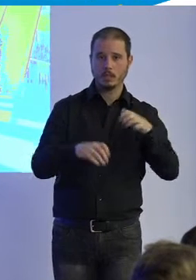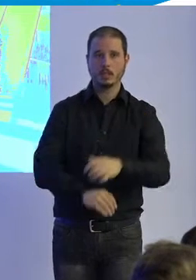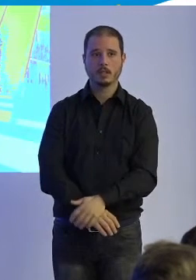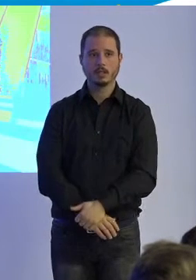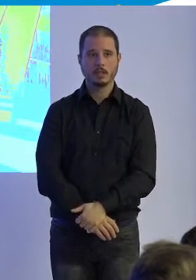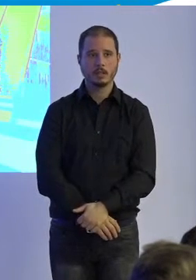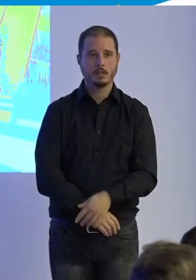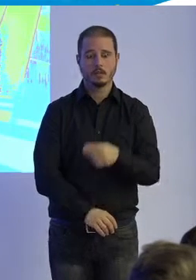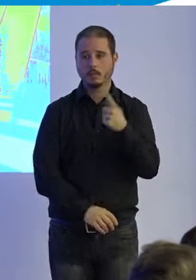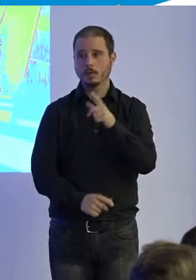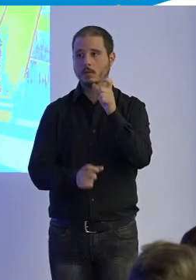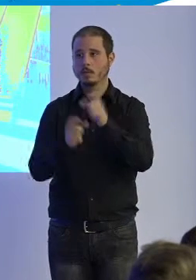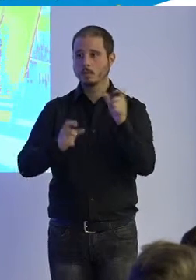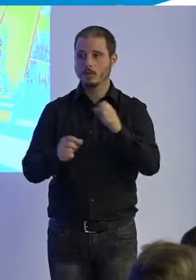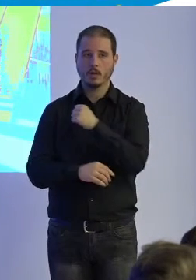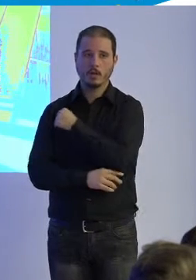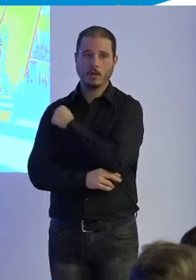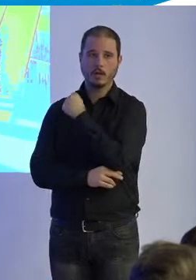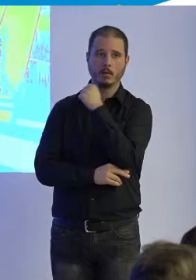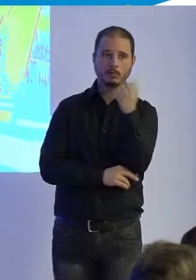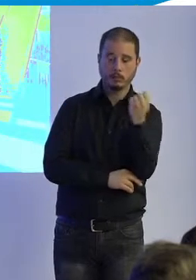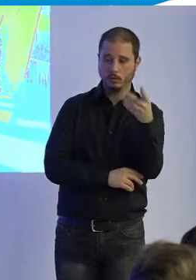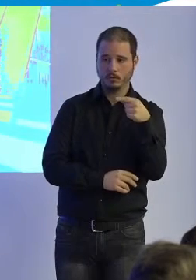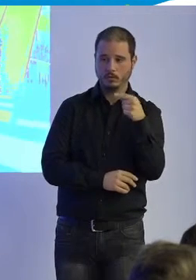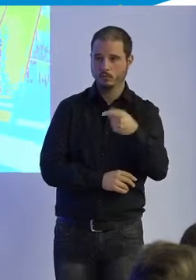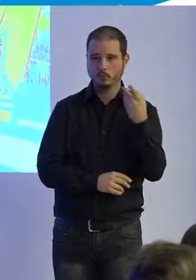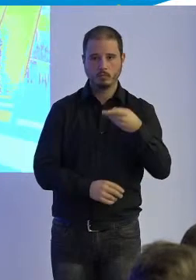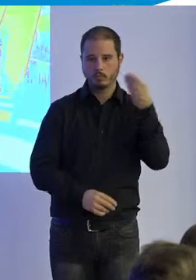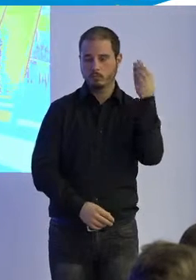Y personas sobre todo de soporte, que más que soporte son auténticos maestros.